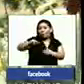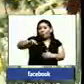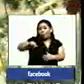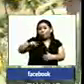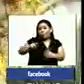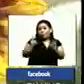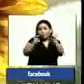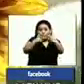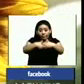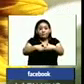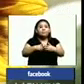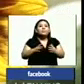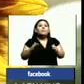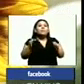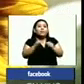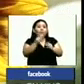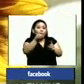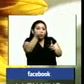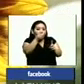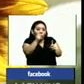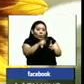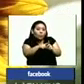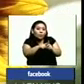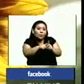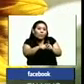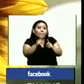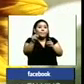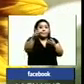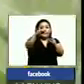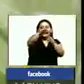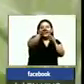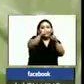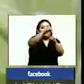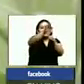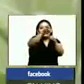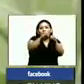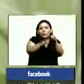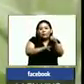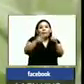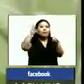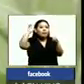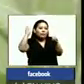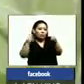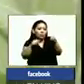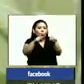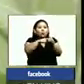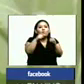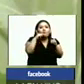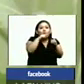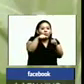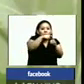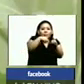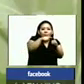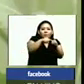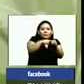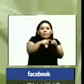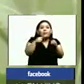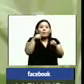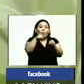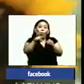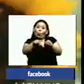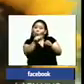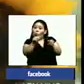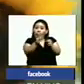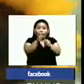es El girasol Hoja naranja Pétalo anaranjado Y centro marrón Y tenemos uno Que es completamente